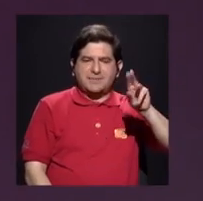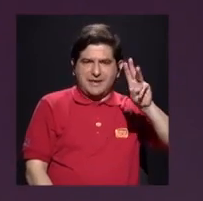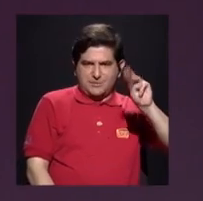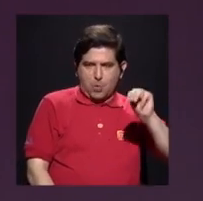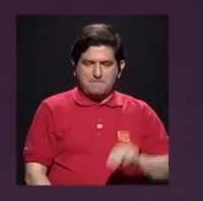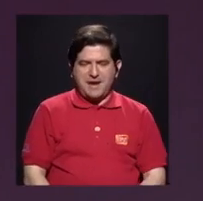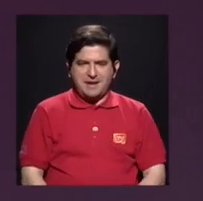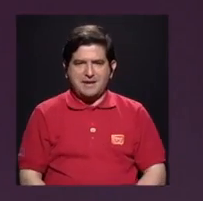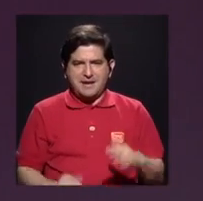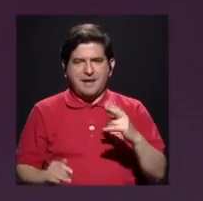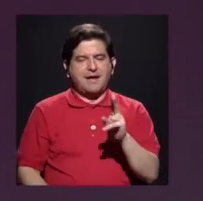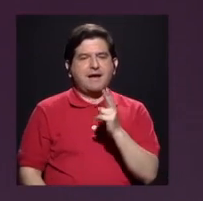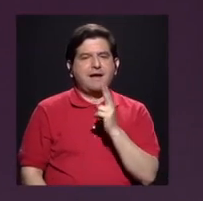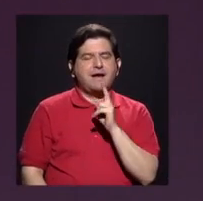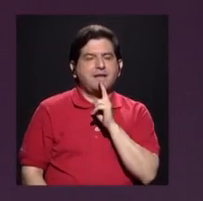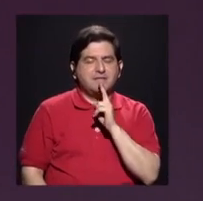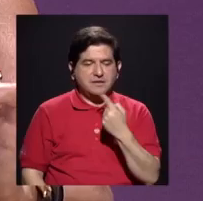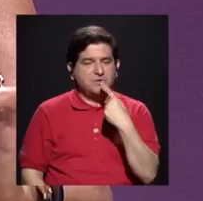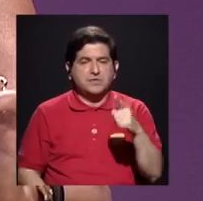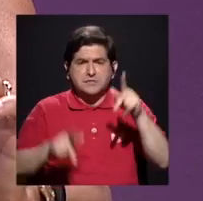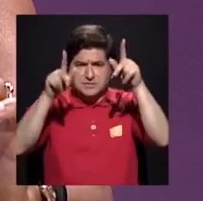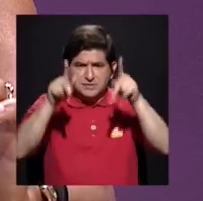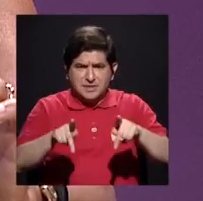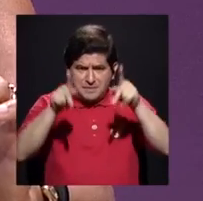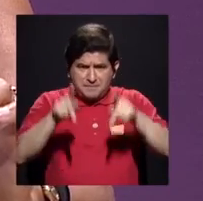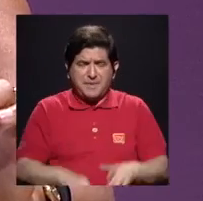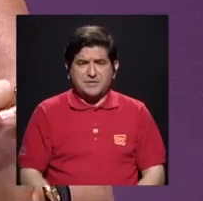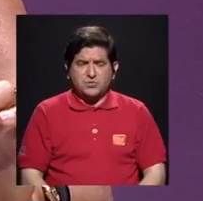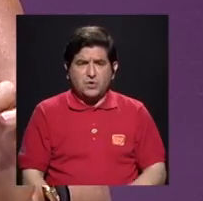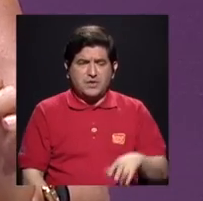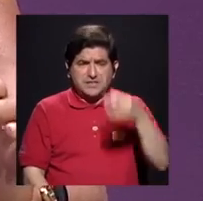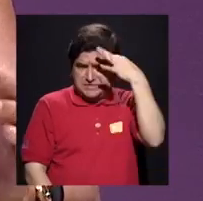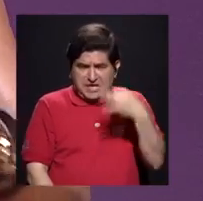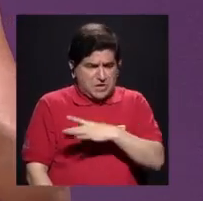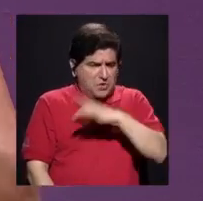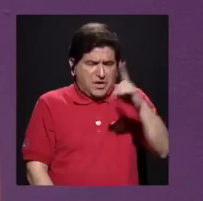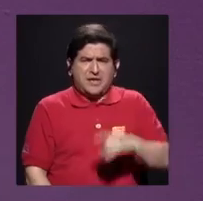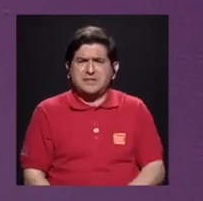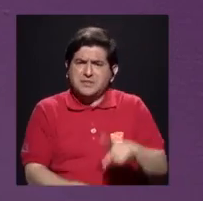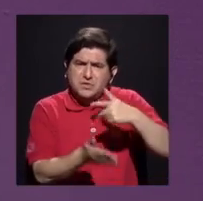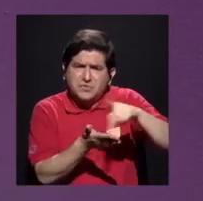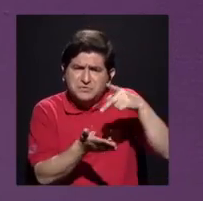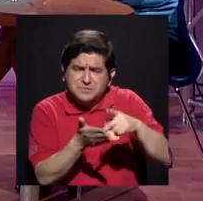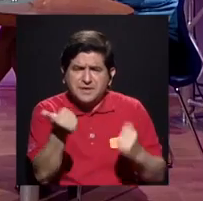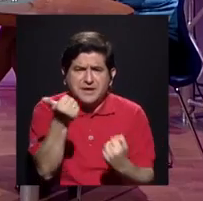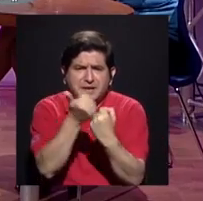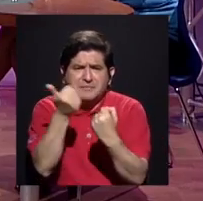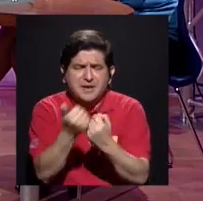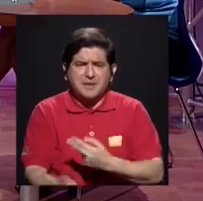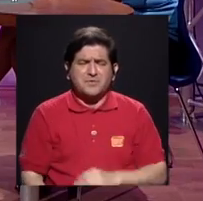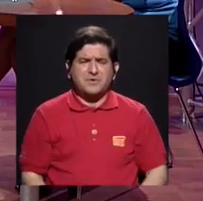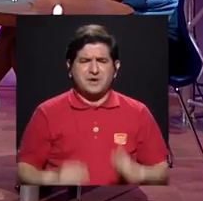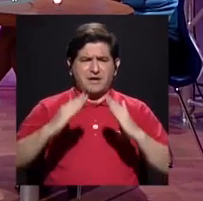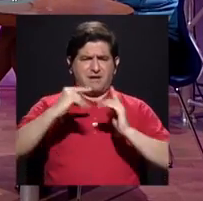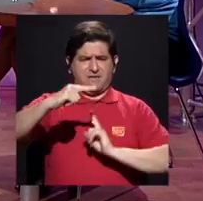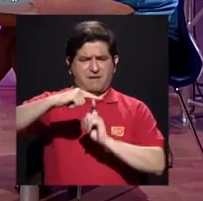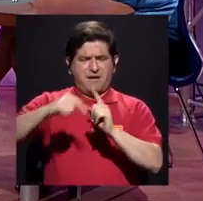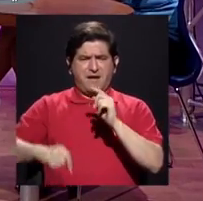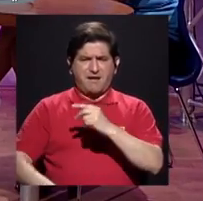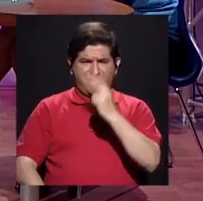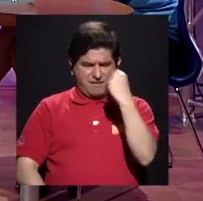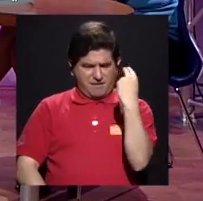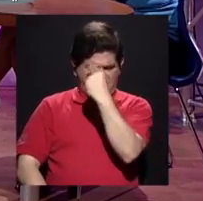dice como una persona siendo atea debe mantener a la iglesia católica esto no no sé exactamente si